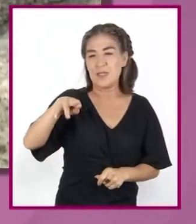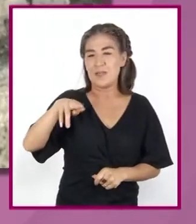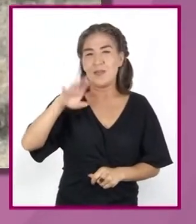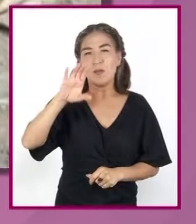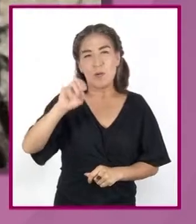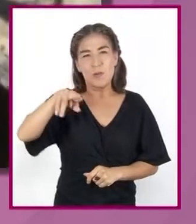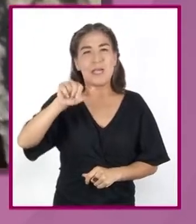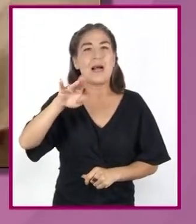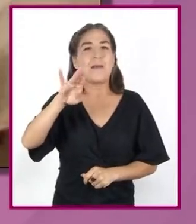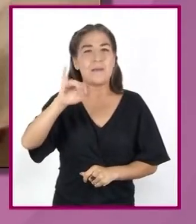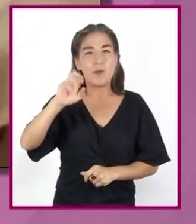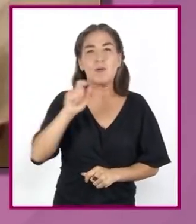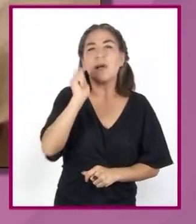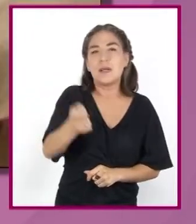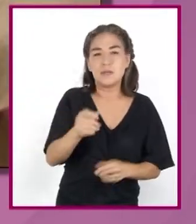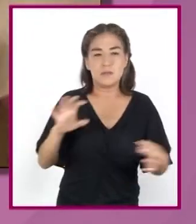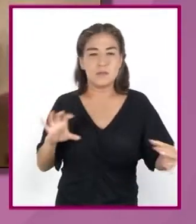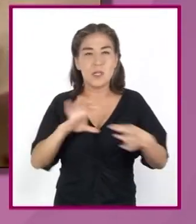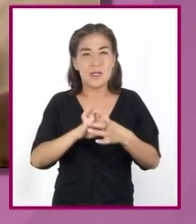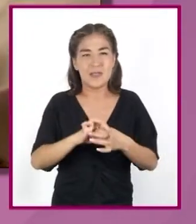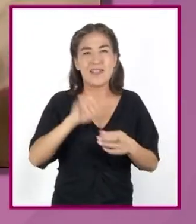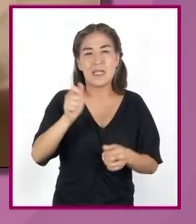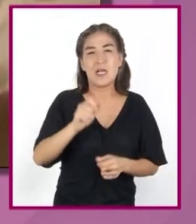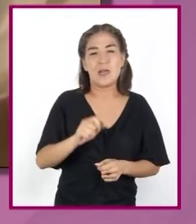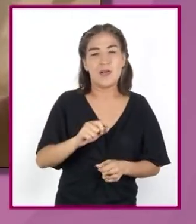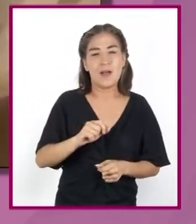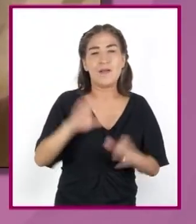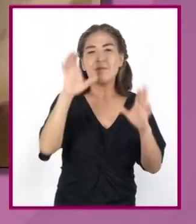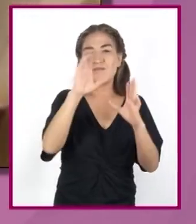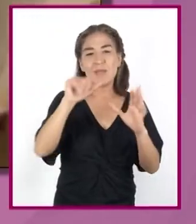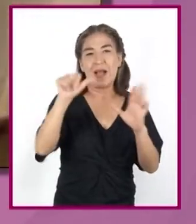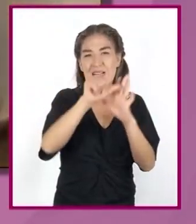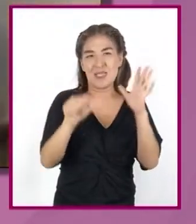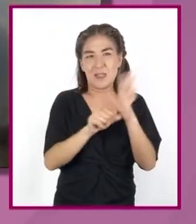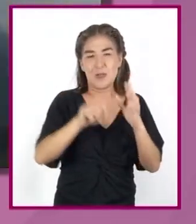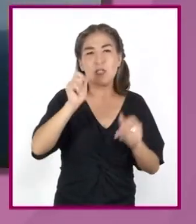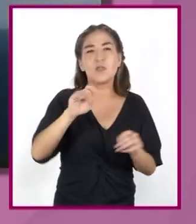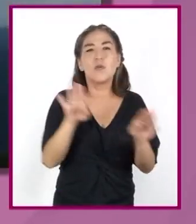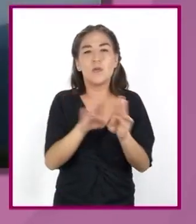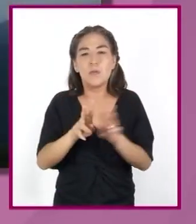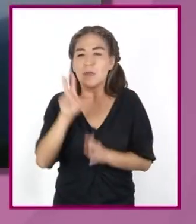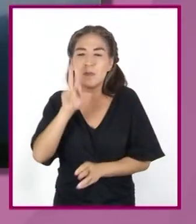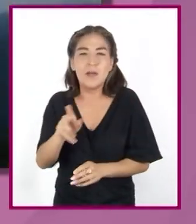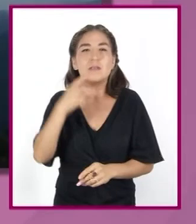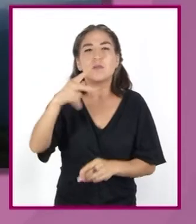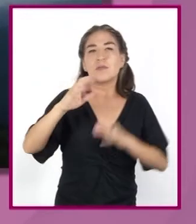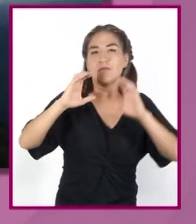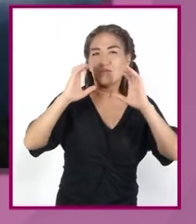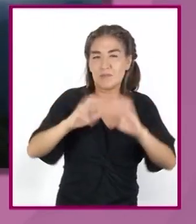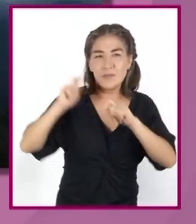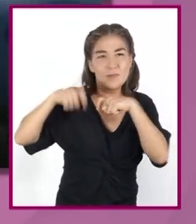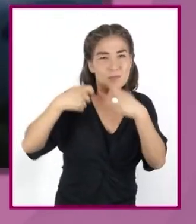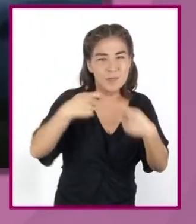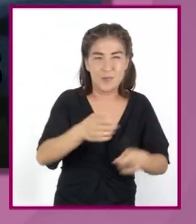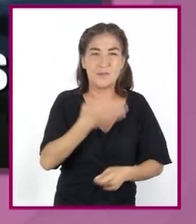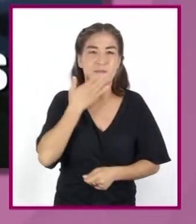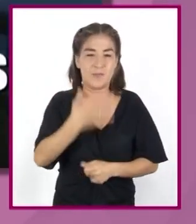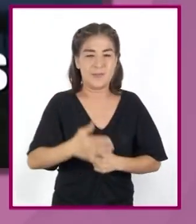de biodiversidad, en donde está el artículo 8J, ¿no?, sobre protección de conocimientos tradicionales.